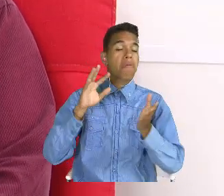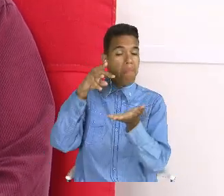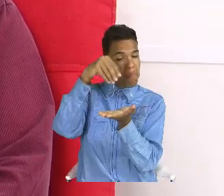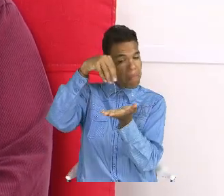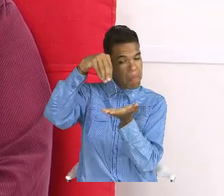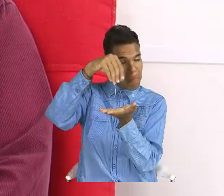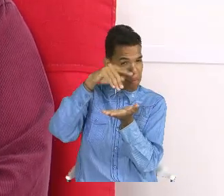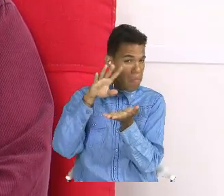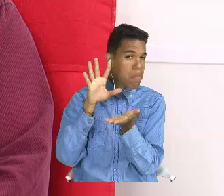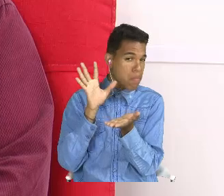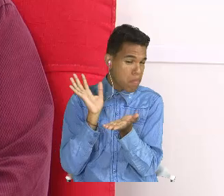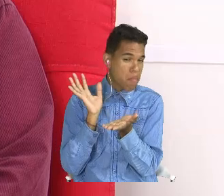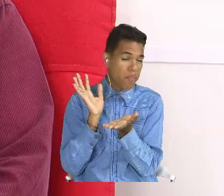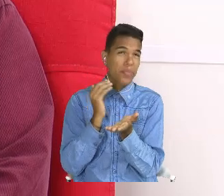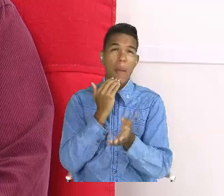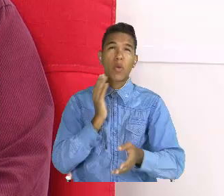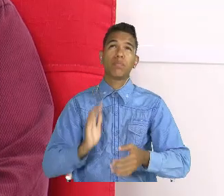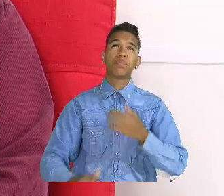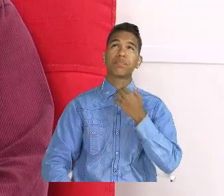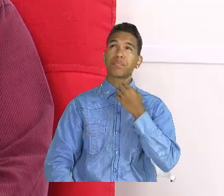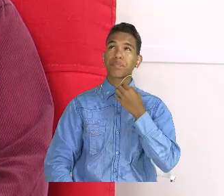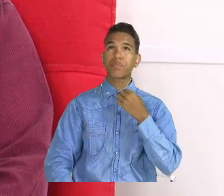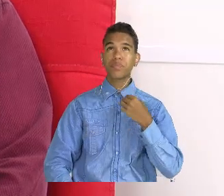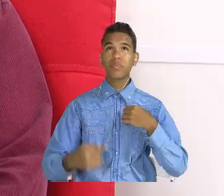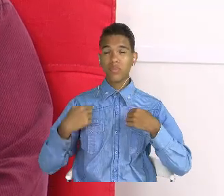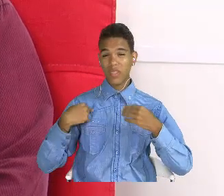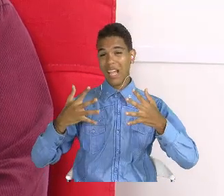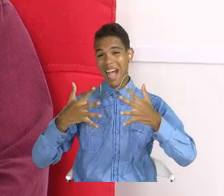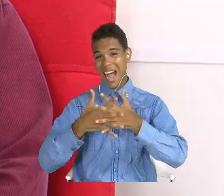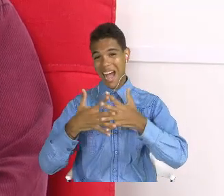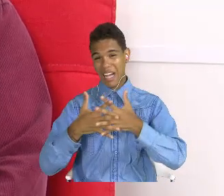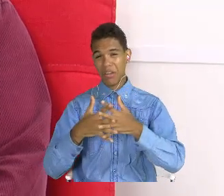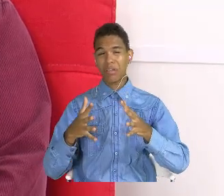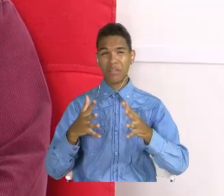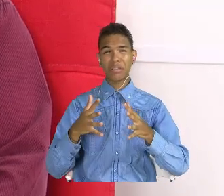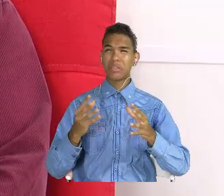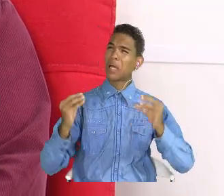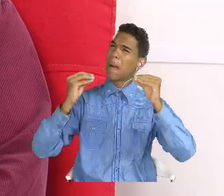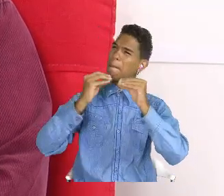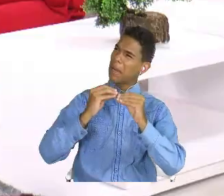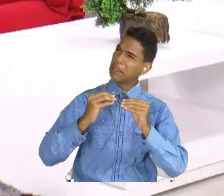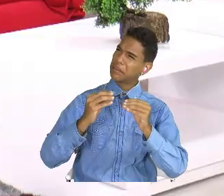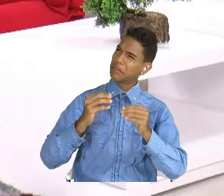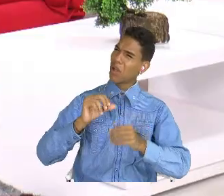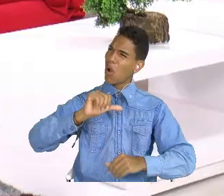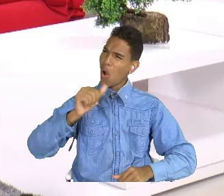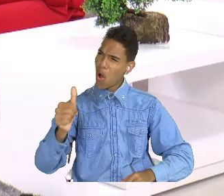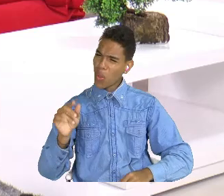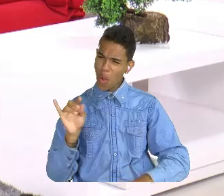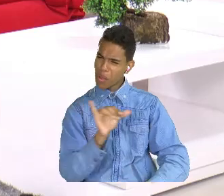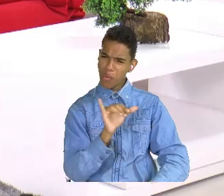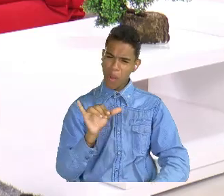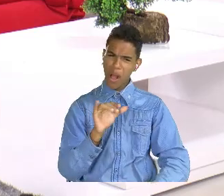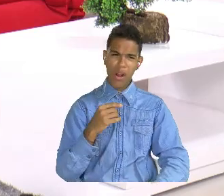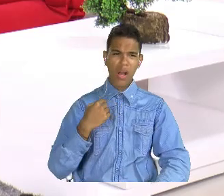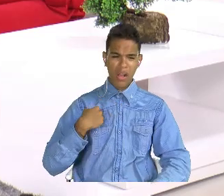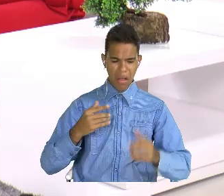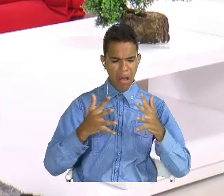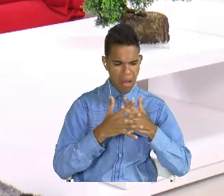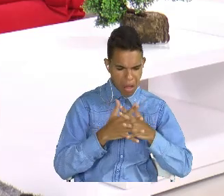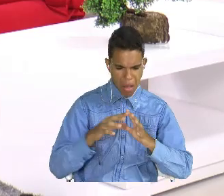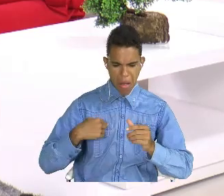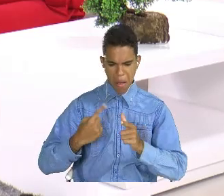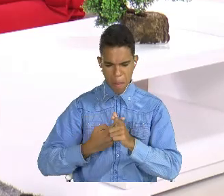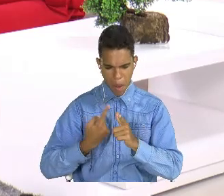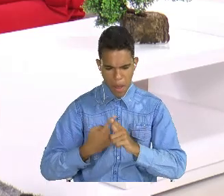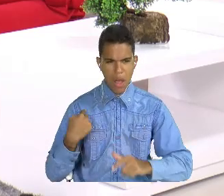Tomemos conciencia, si estamos consumiendo arroz, no consumamos otro tipo de harina, porque nosotros queremos comer arroz, queremos comer papa, queremos comer